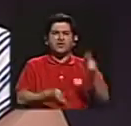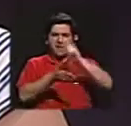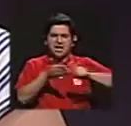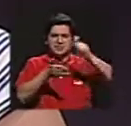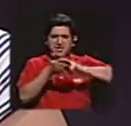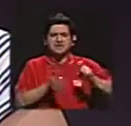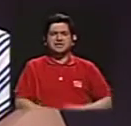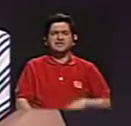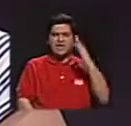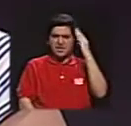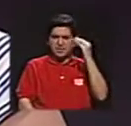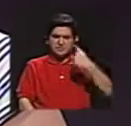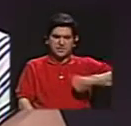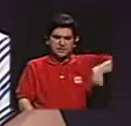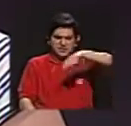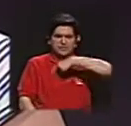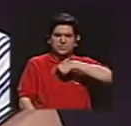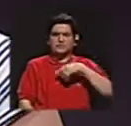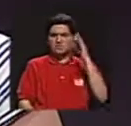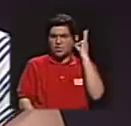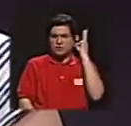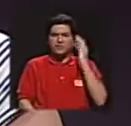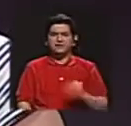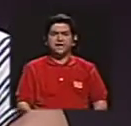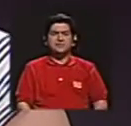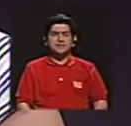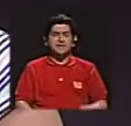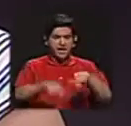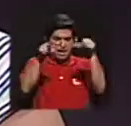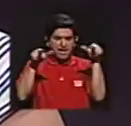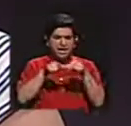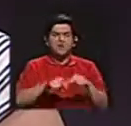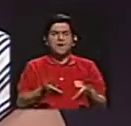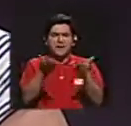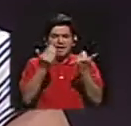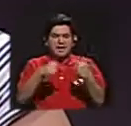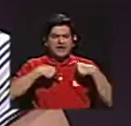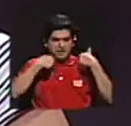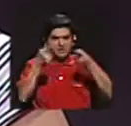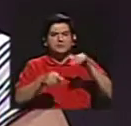desde la vivencia de nosotras las mujeres, de donde estuvimos y queremos estar,